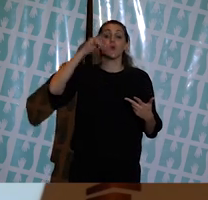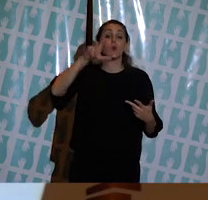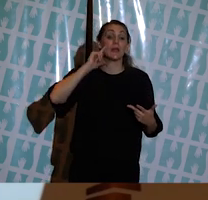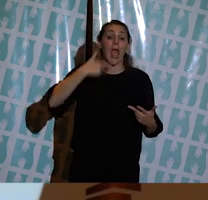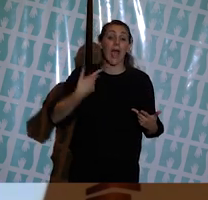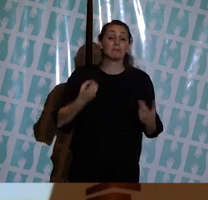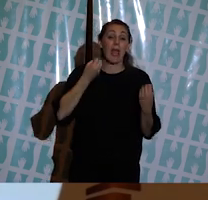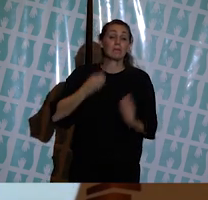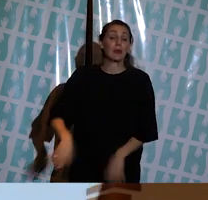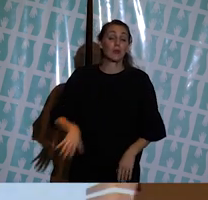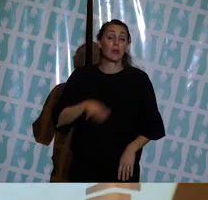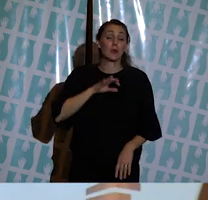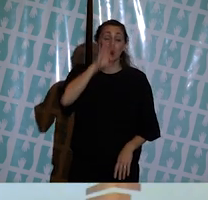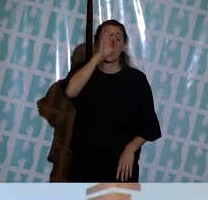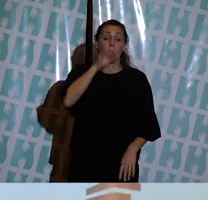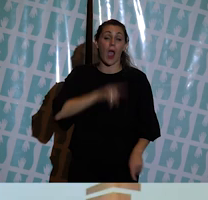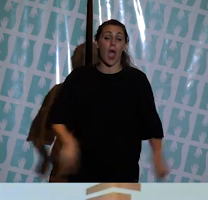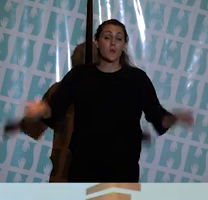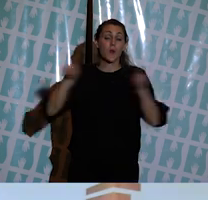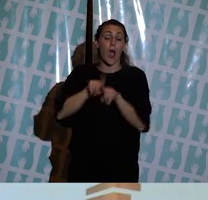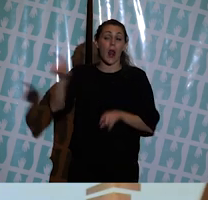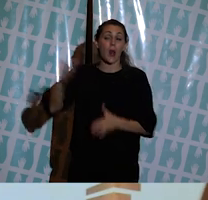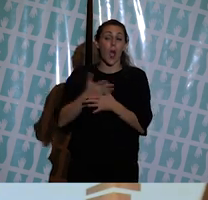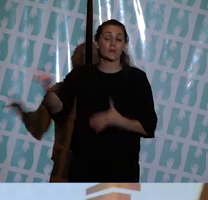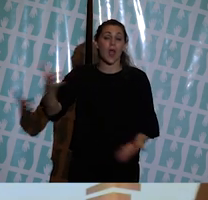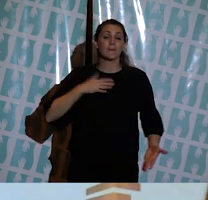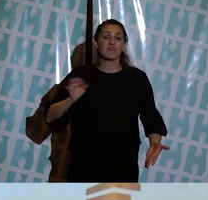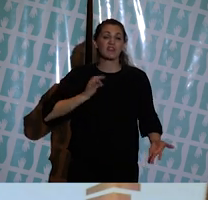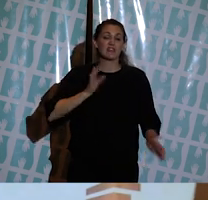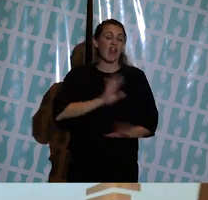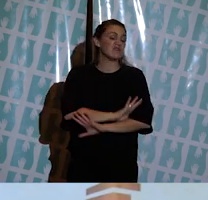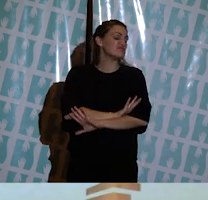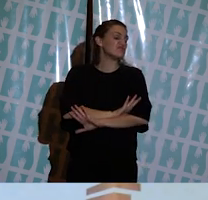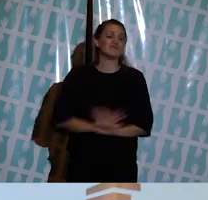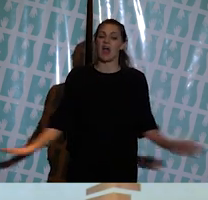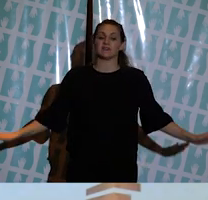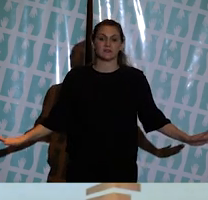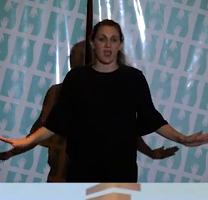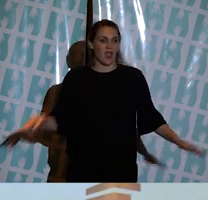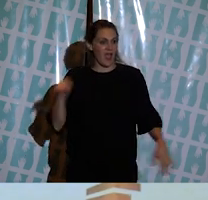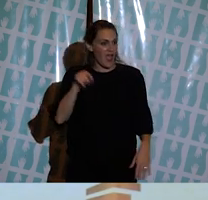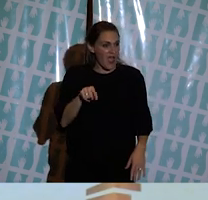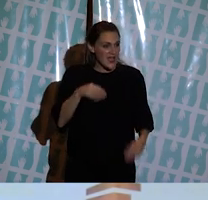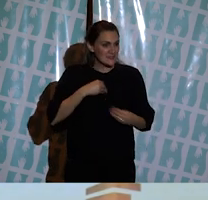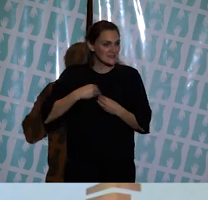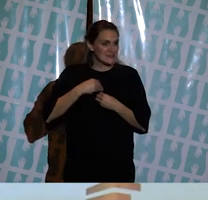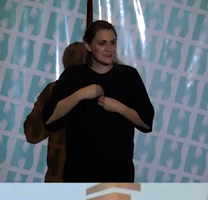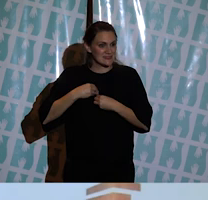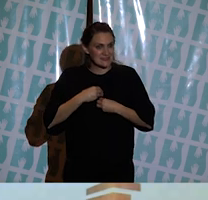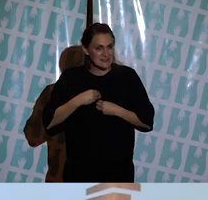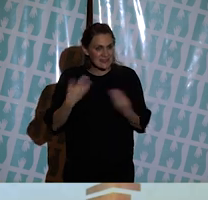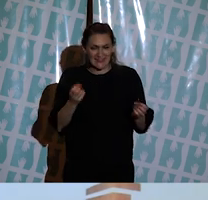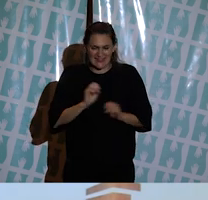Nunca voy a conseguir un chico como Julián. Mi vida no tiene más sentido. Eso es un sesgo terrible. Esa persona que